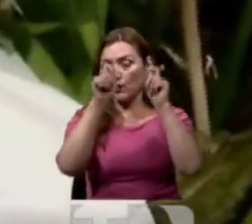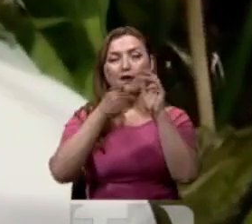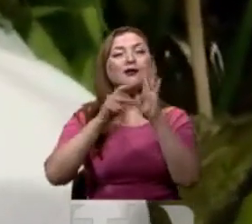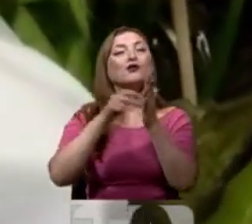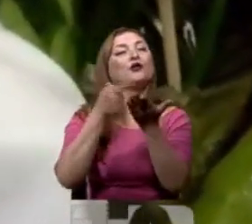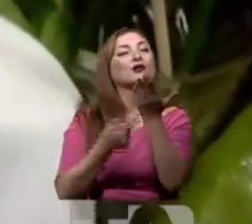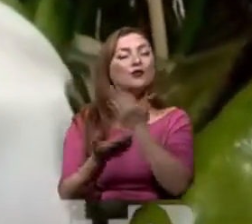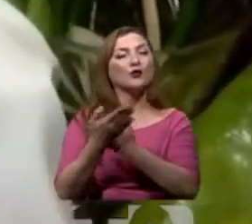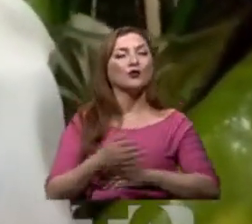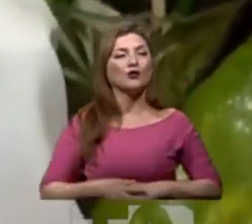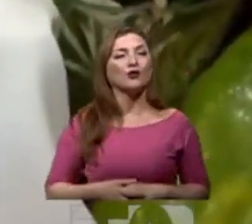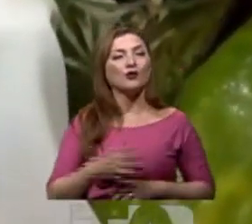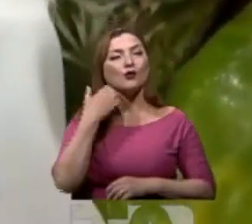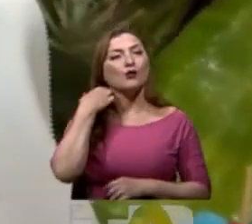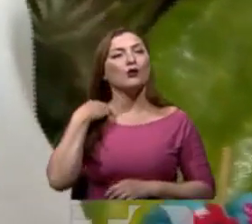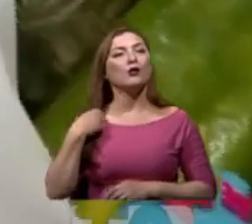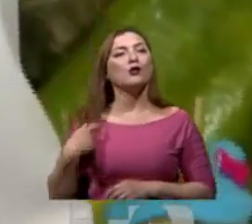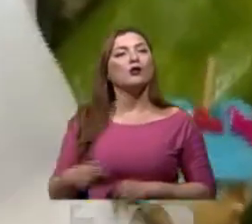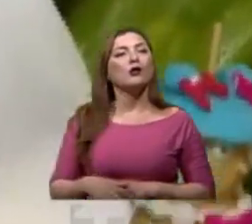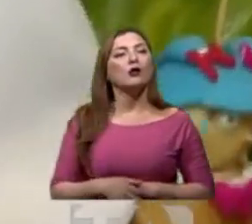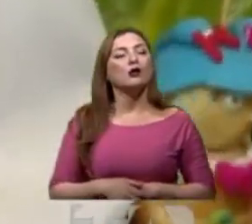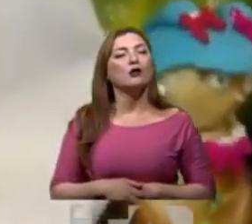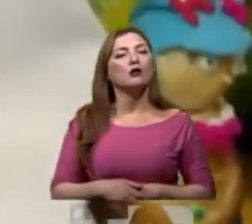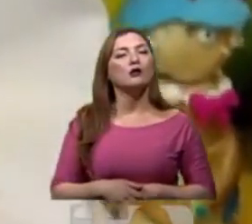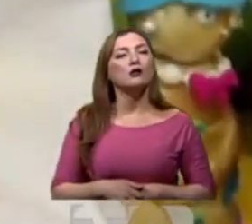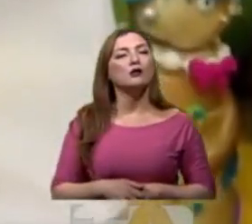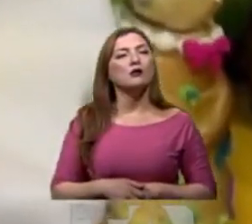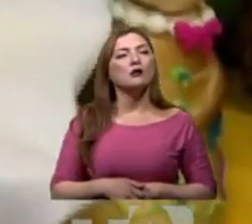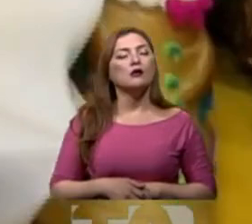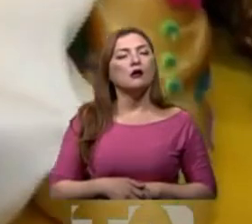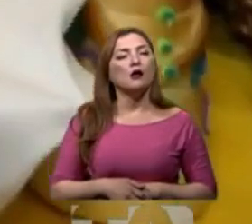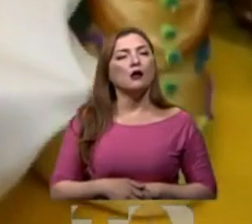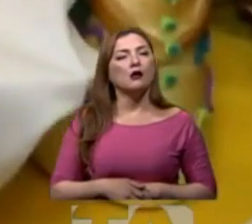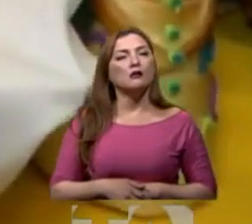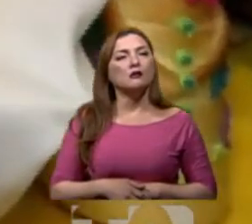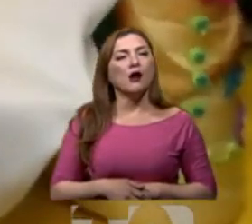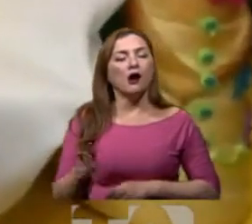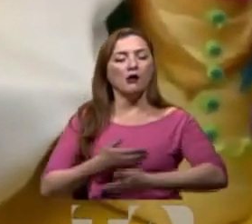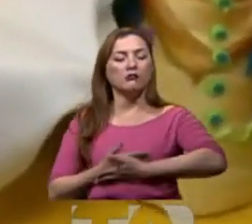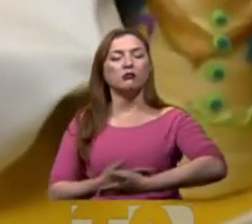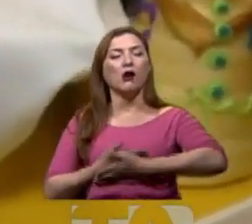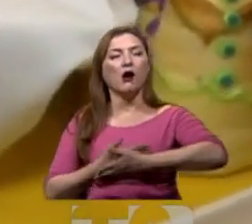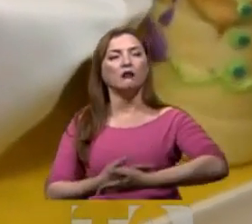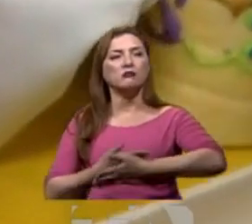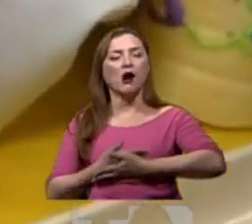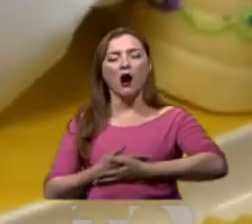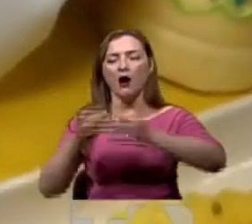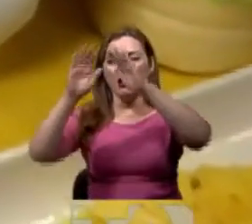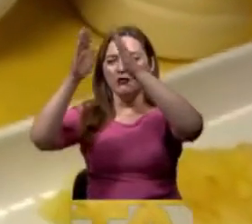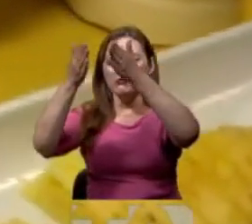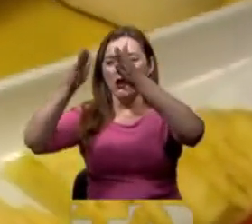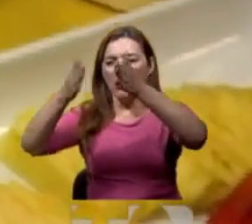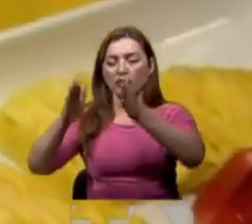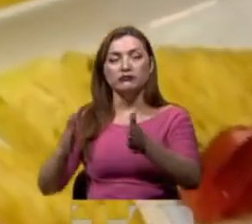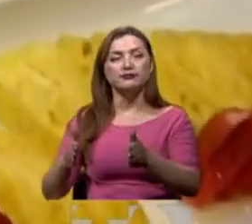eso, ¿cuál fue el ingenio para hacer cada una diferente? A ver, este detalle es hecho a base de una muñeca que nosotros tenemos de porcelana.